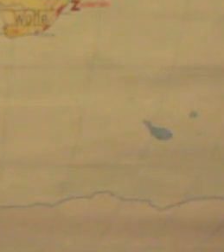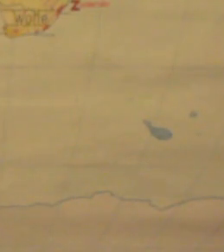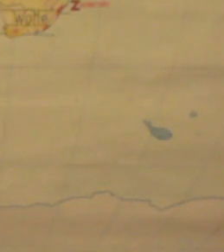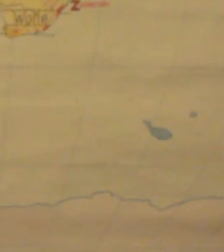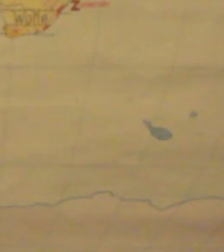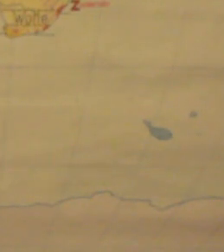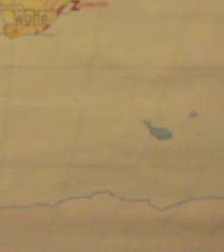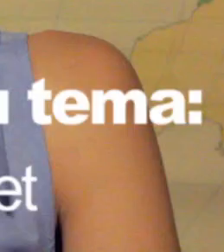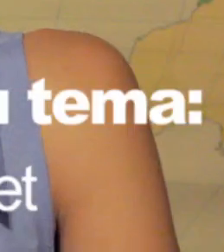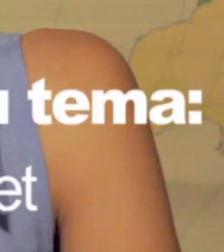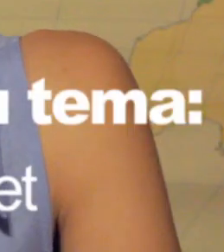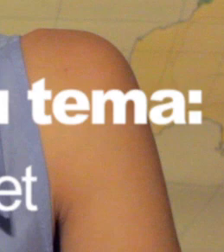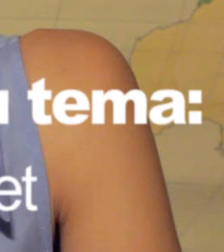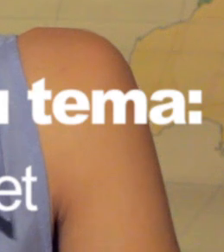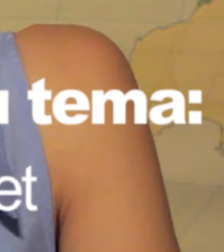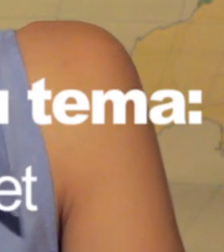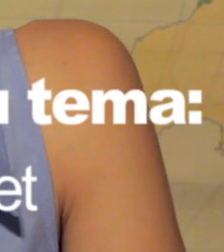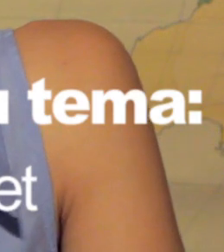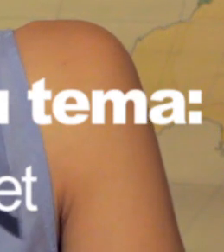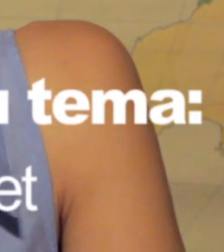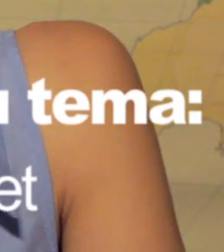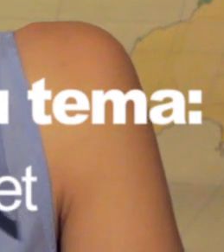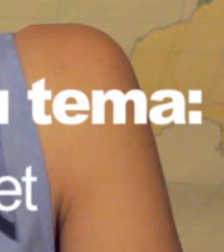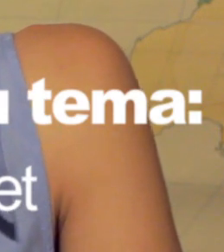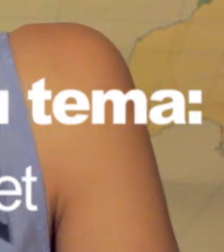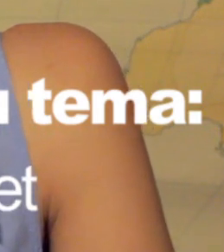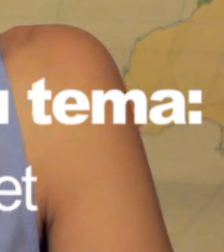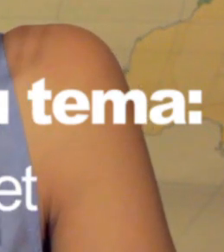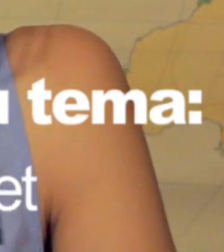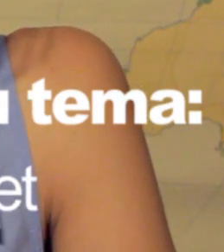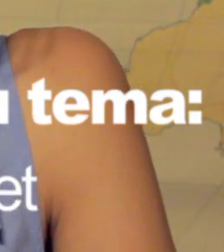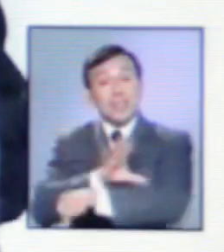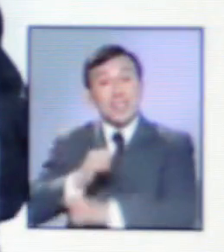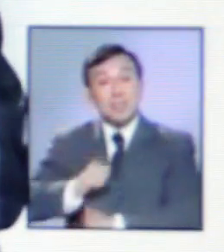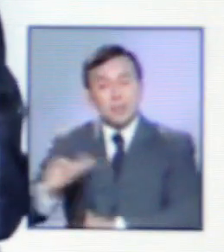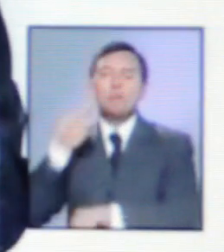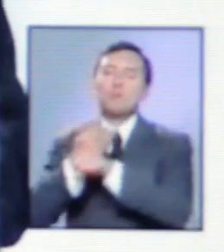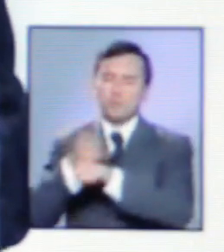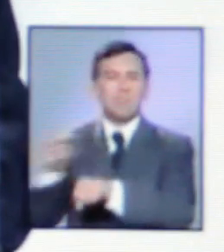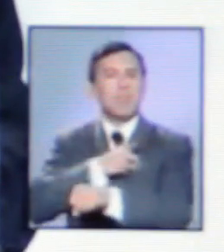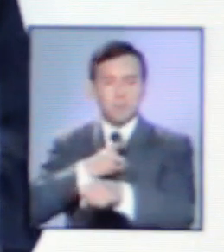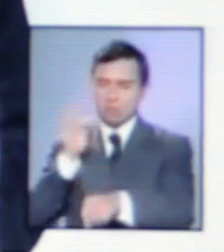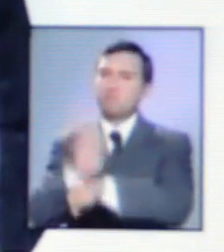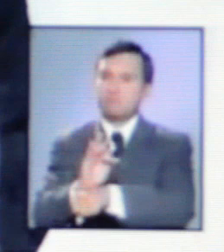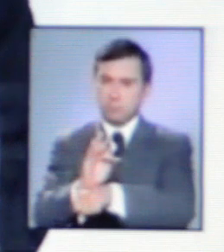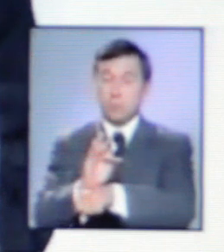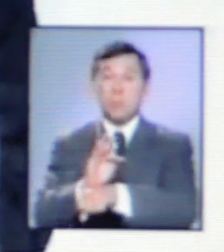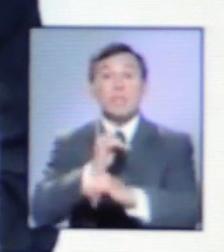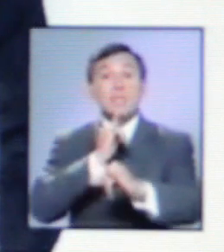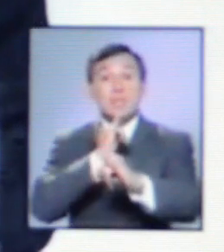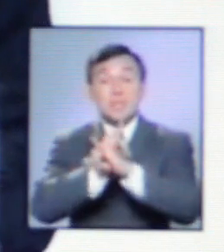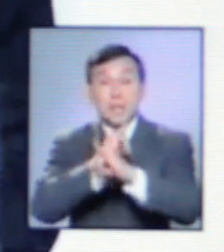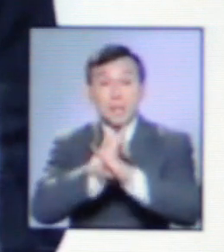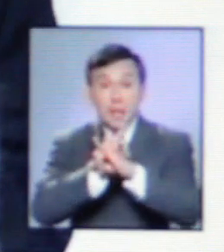del debate según Dulce y Candy. Comenzamos con el número 1, Cuadri y el Internet. Internet y banda ancha deben